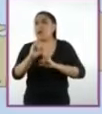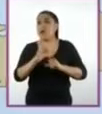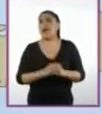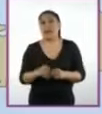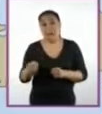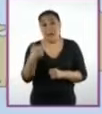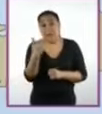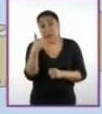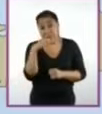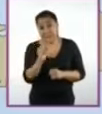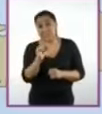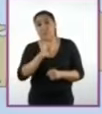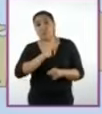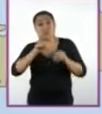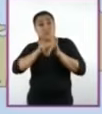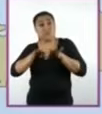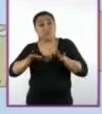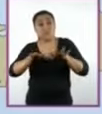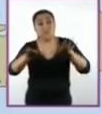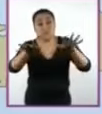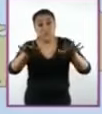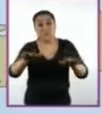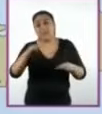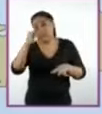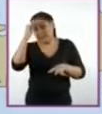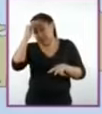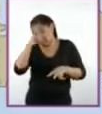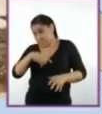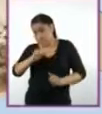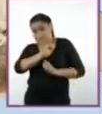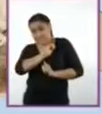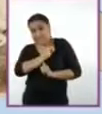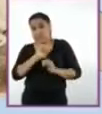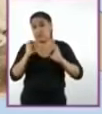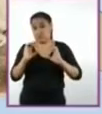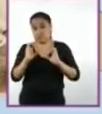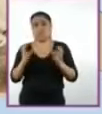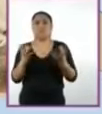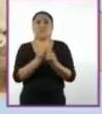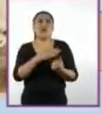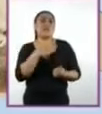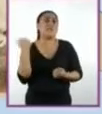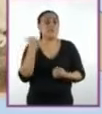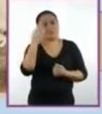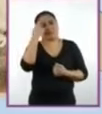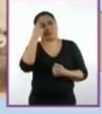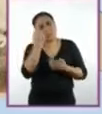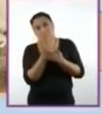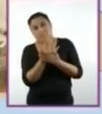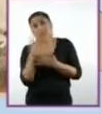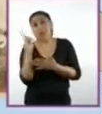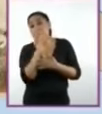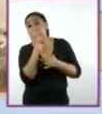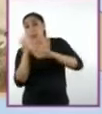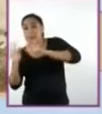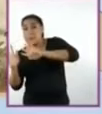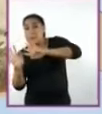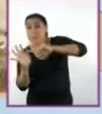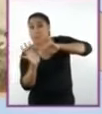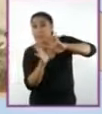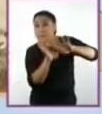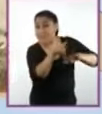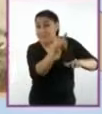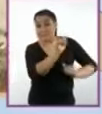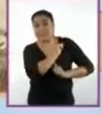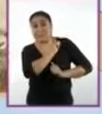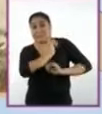Debido a que el gas es volátil, para evitar dañar a sus propias tropas, los alemanes esperaron a que el viento soplara hacia su enemigo